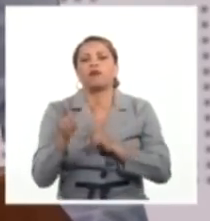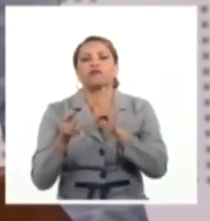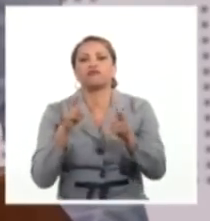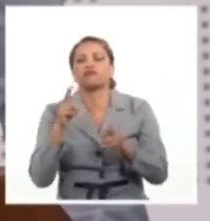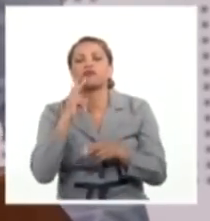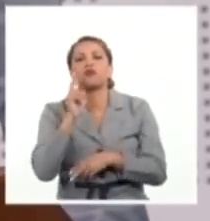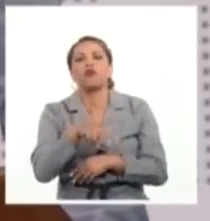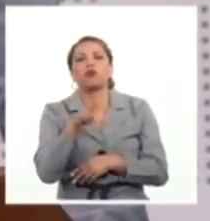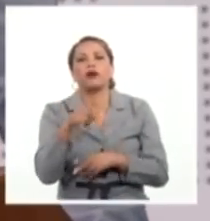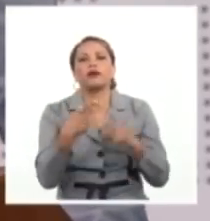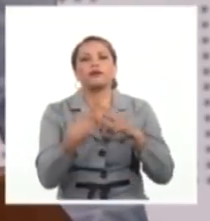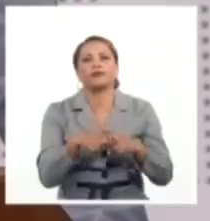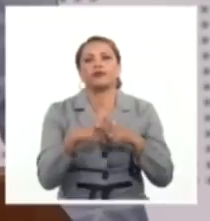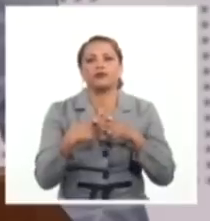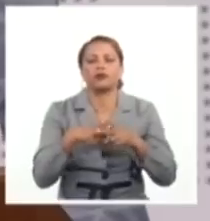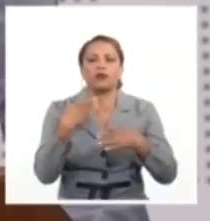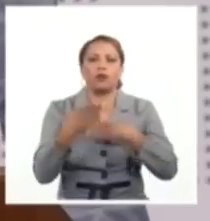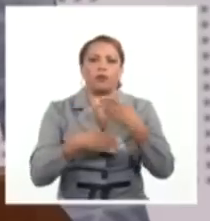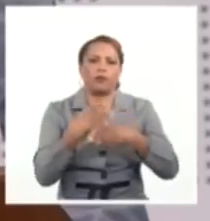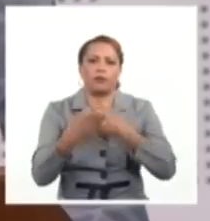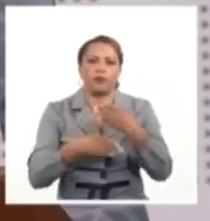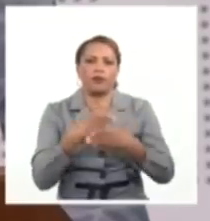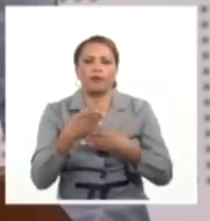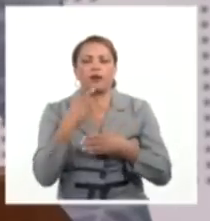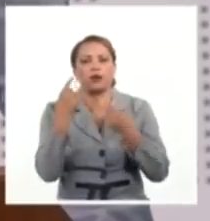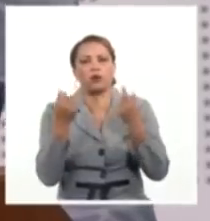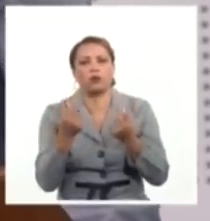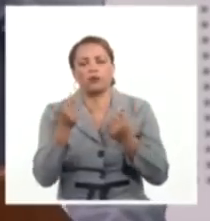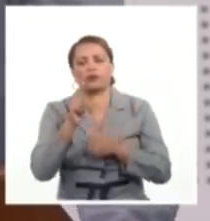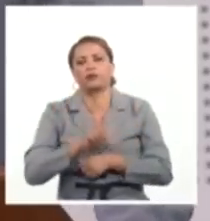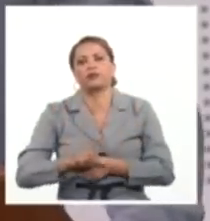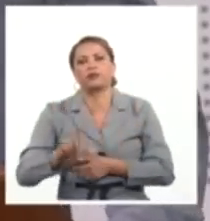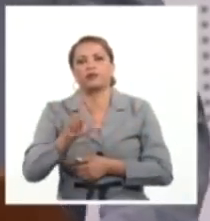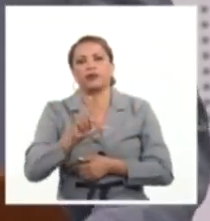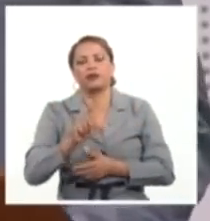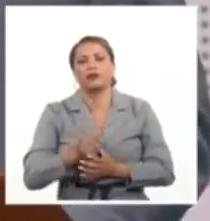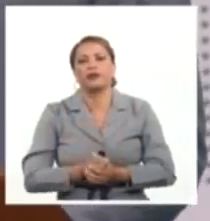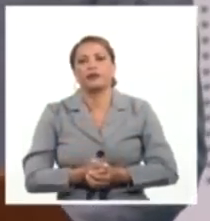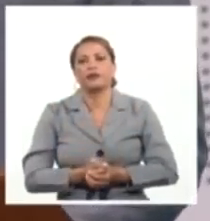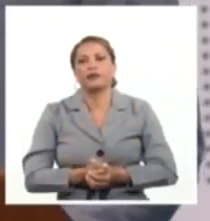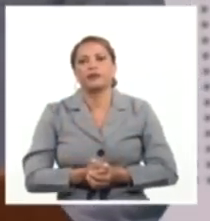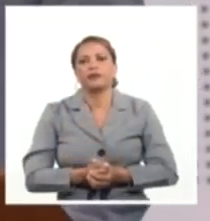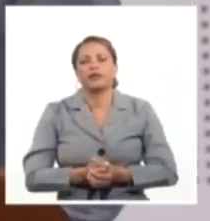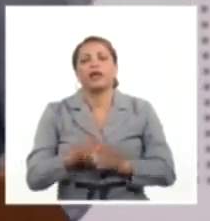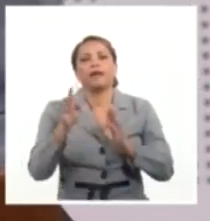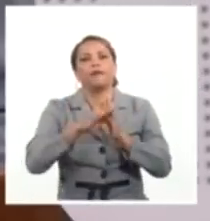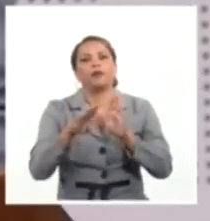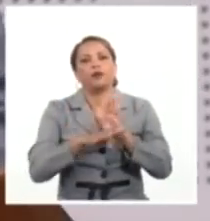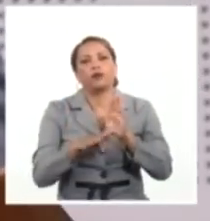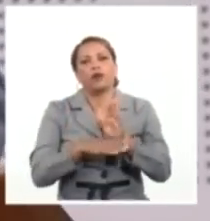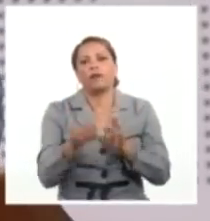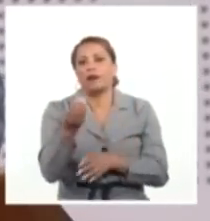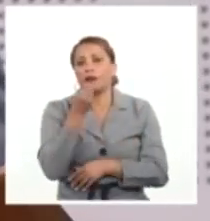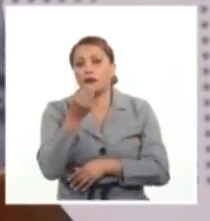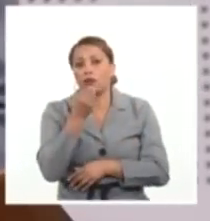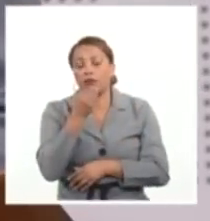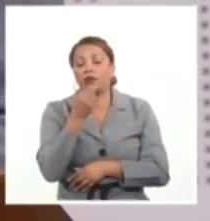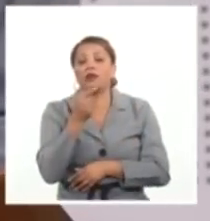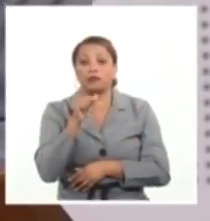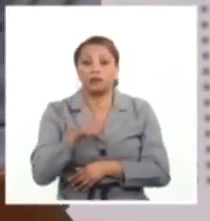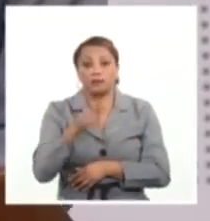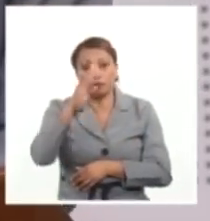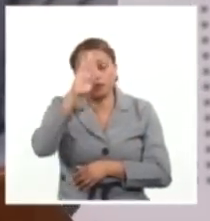a nuestros más acuciantes problemas económicos y sociales, entre ellos el programa de soberanía alimentaria y educación